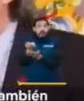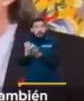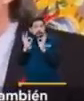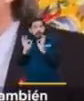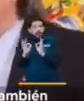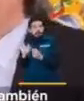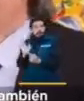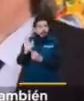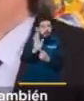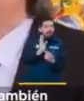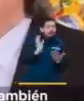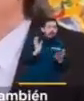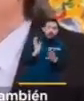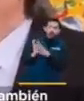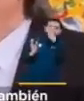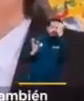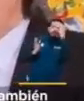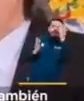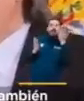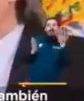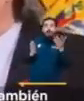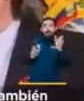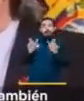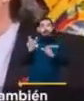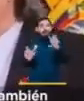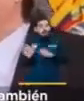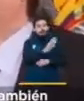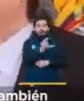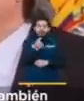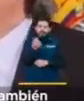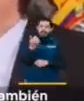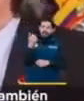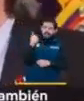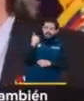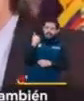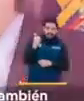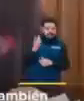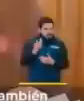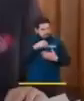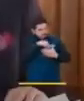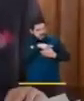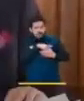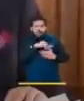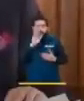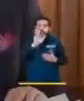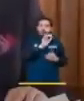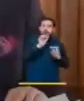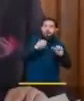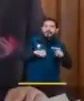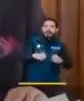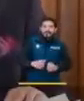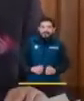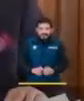economía sana se refleja también en los bolsillos de sus ciudadanos. Uy, no, qué feo. Es decir,